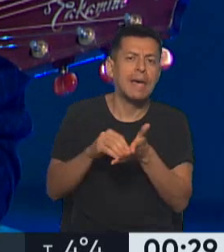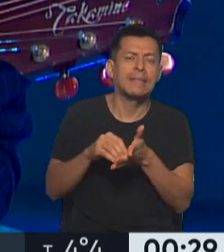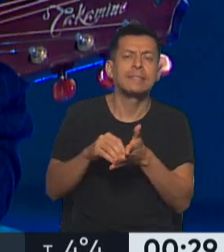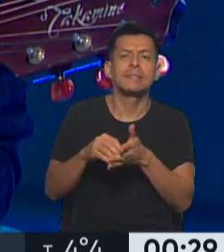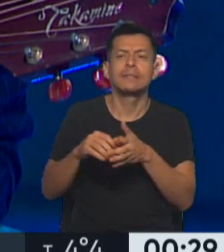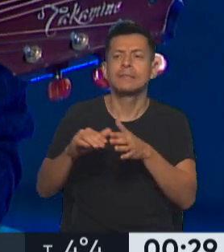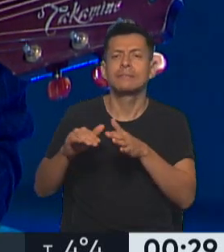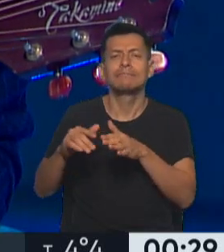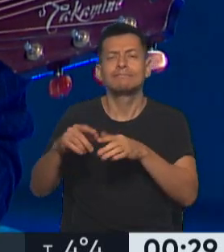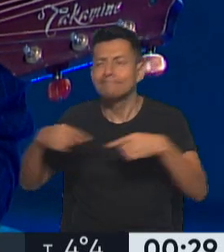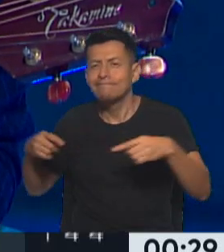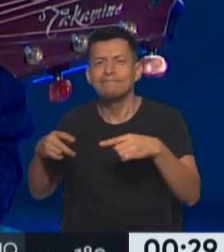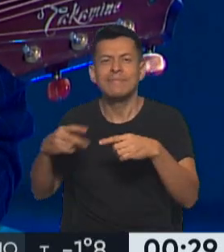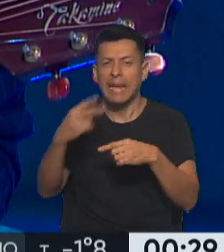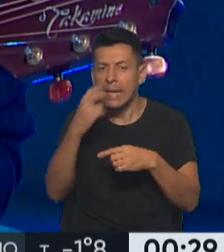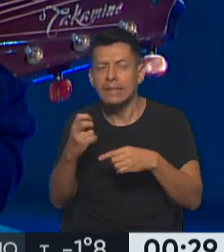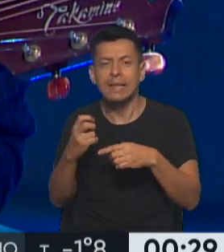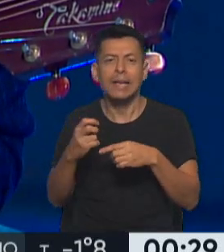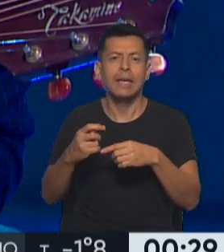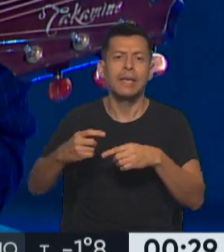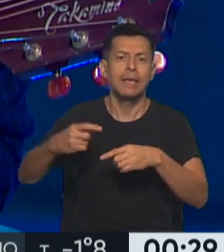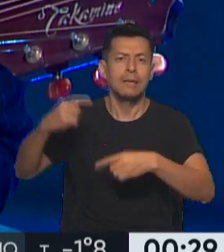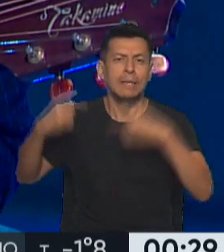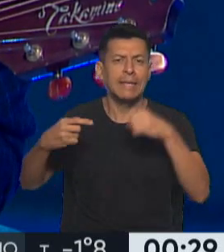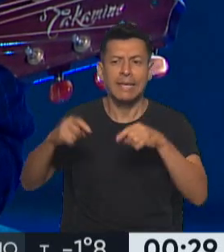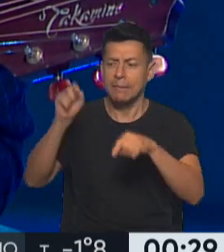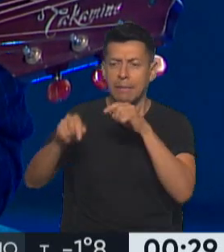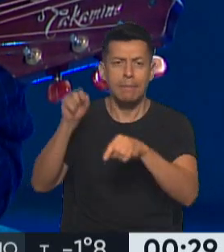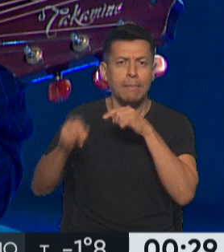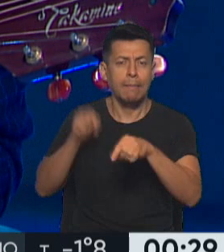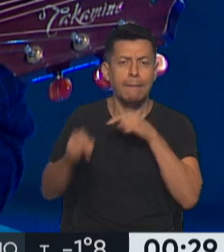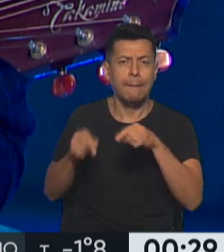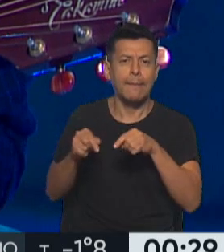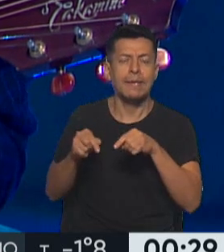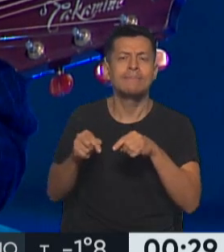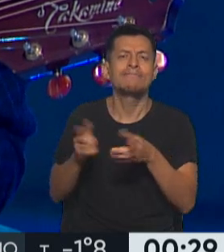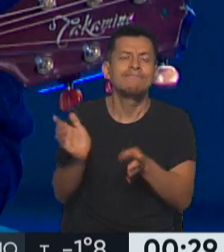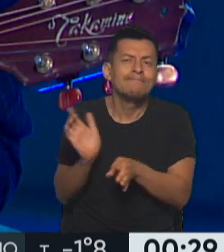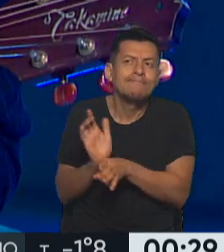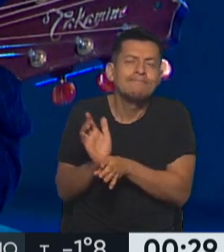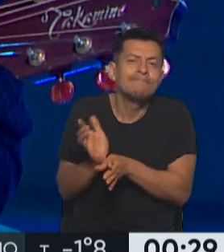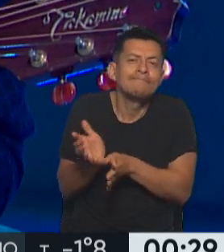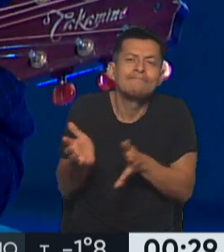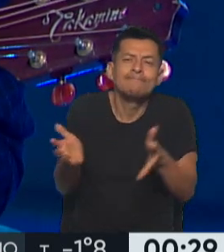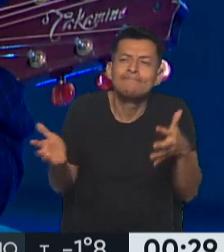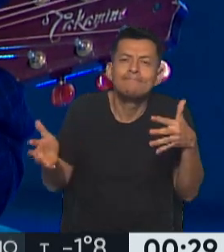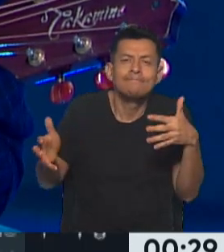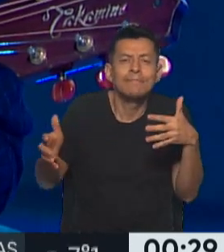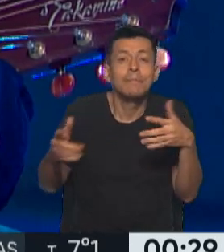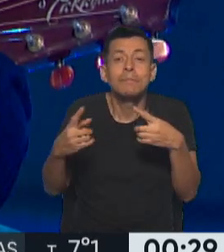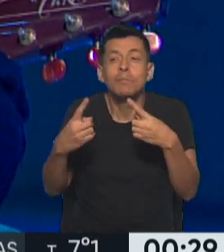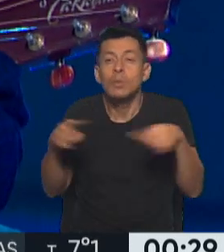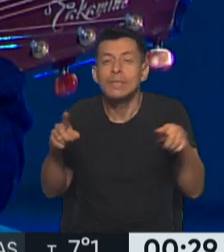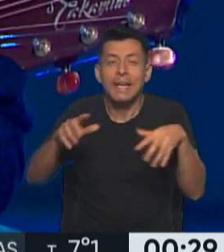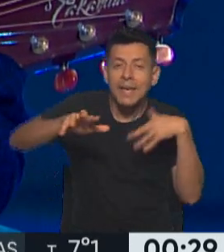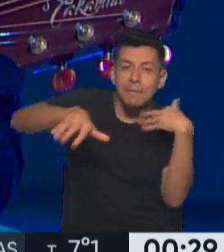eléctricas, electrónicas, baterías acústicas tomadas de samplers que yo fui juntando. O sea, es como. Es un sonido mixto